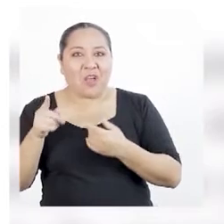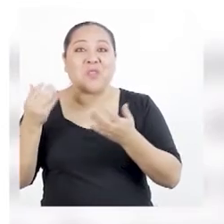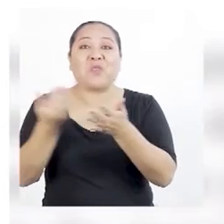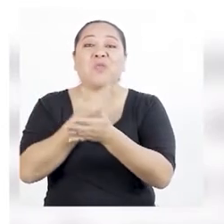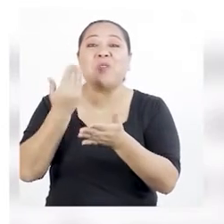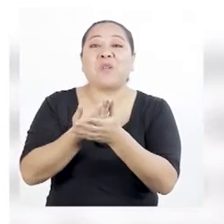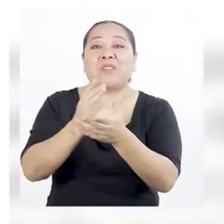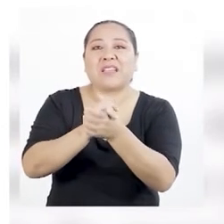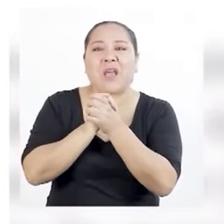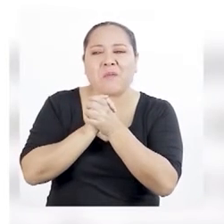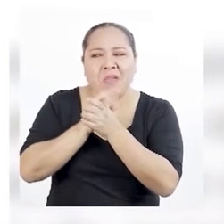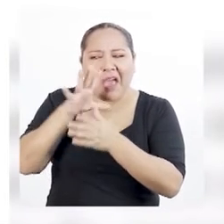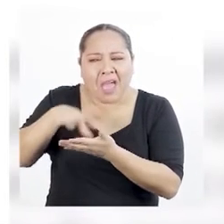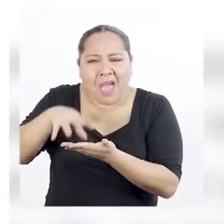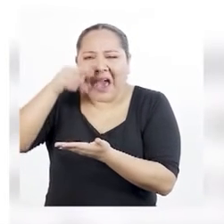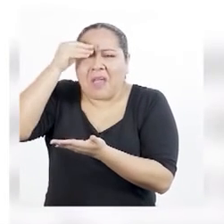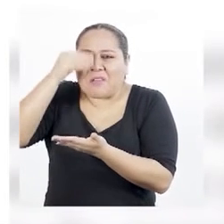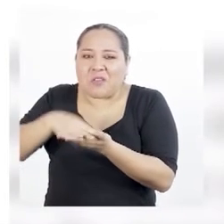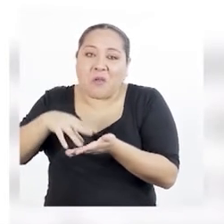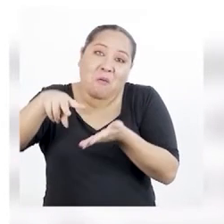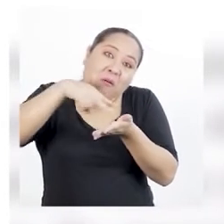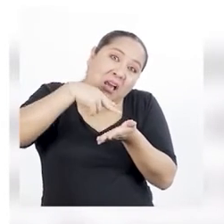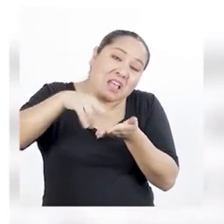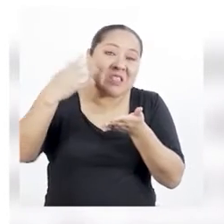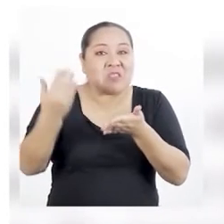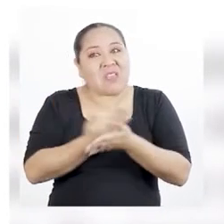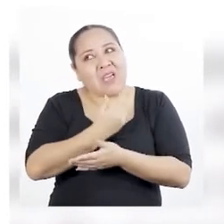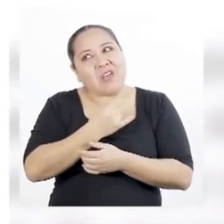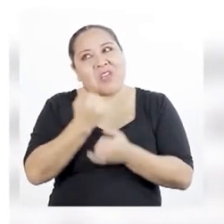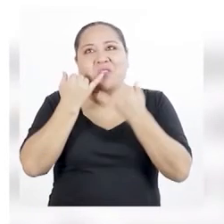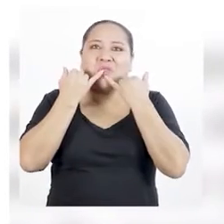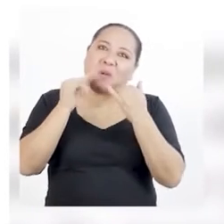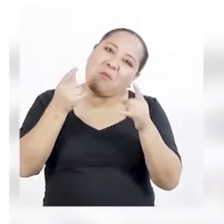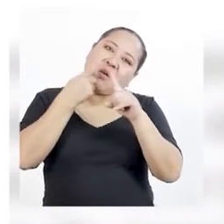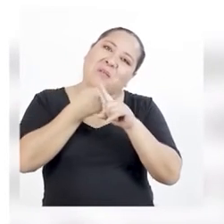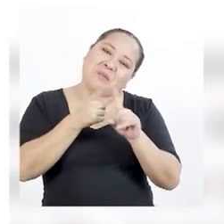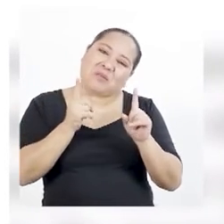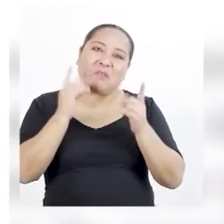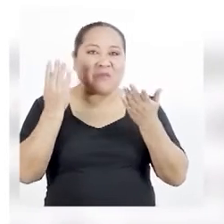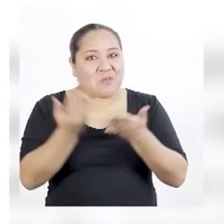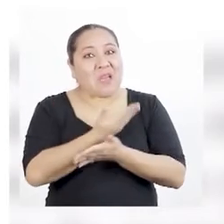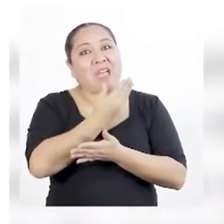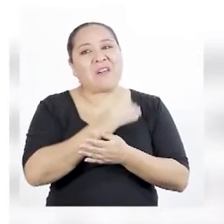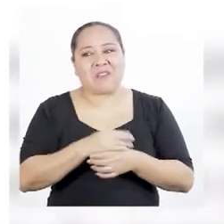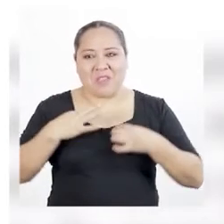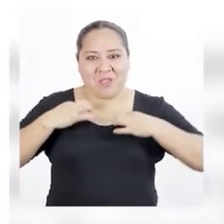nuevos amigos, aprendió nuevos bailes, un nuevo idioma,